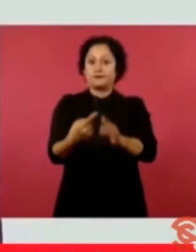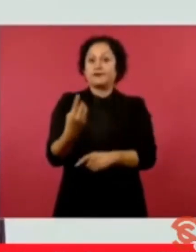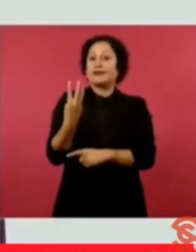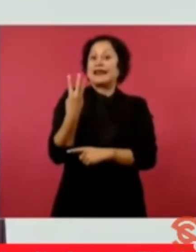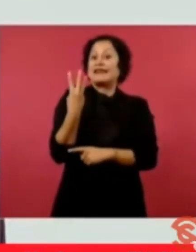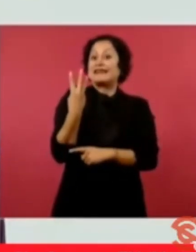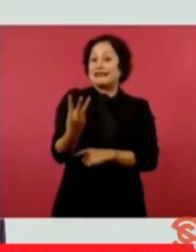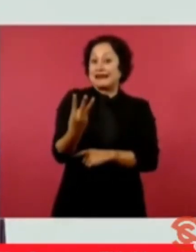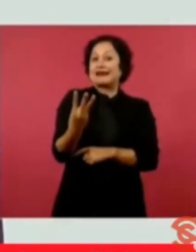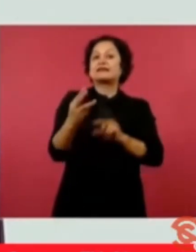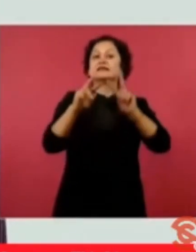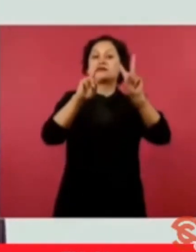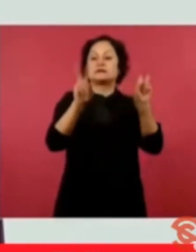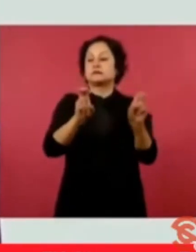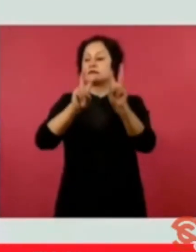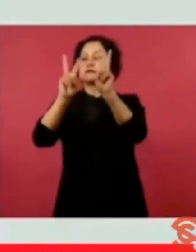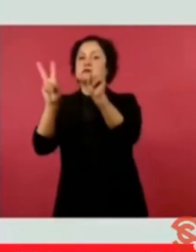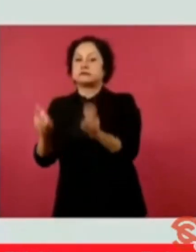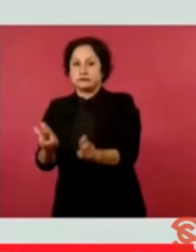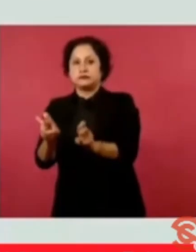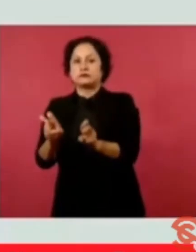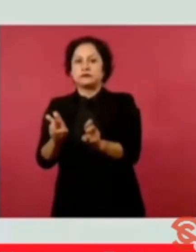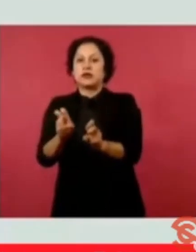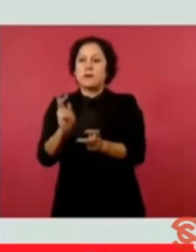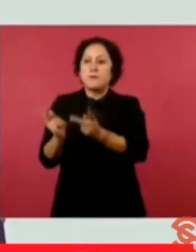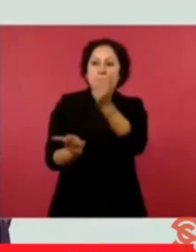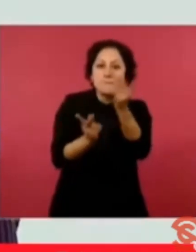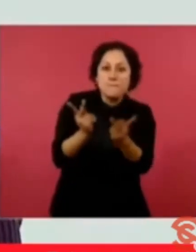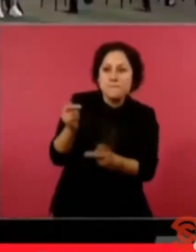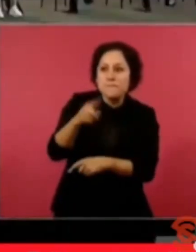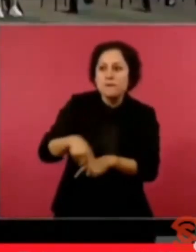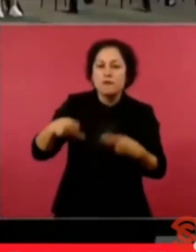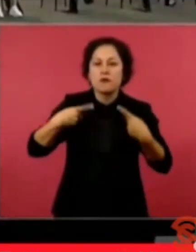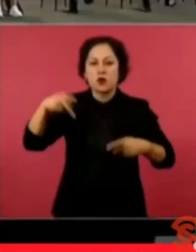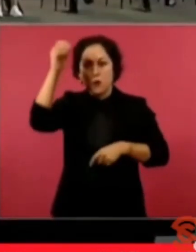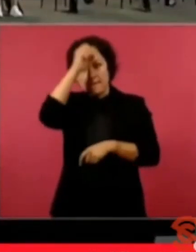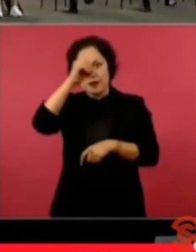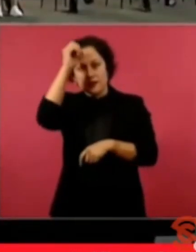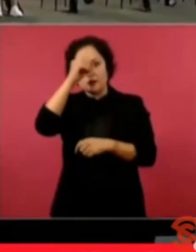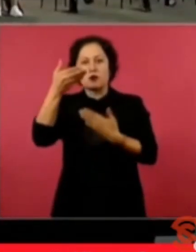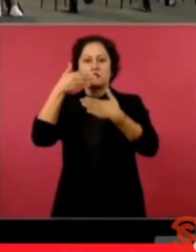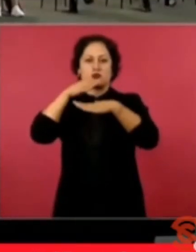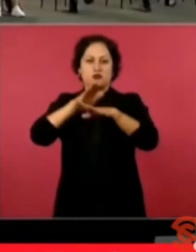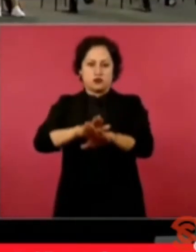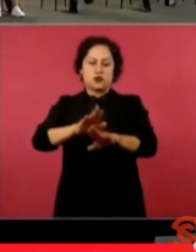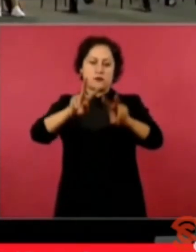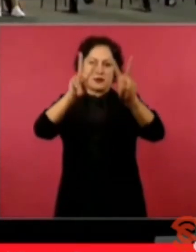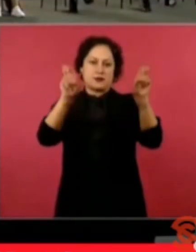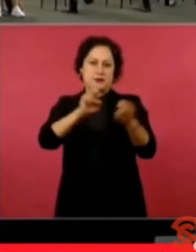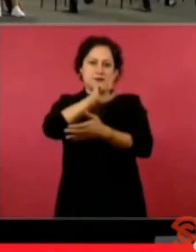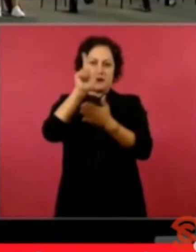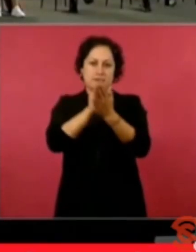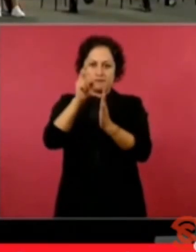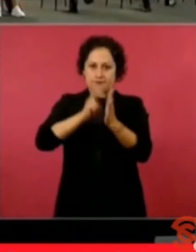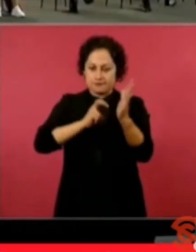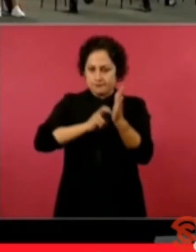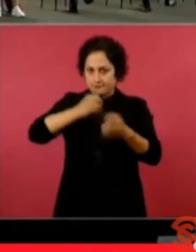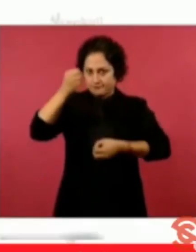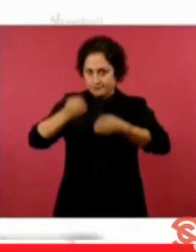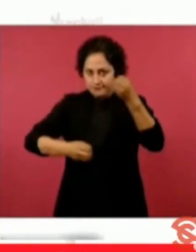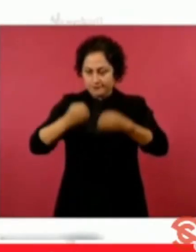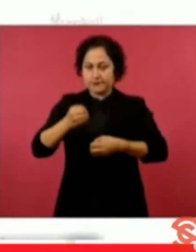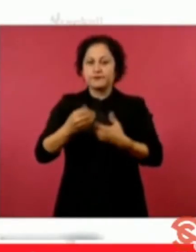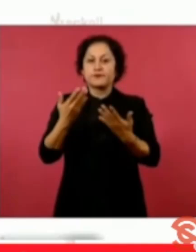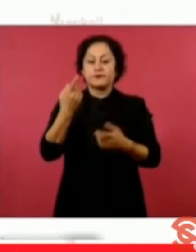piensa la gente de la reforma al Poder Judicial. La primera es de ENCOL. A la pregunta